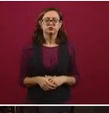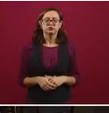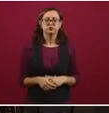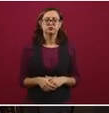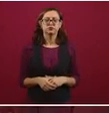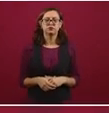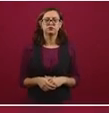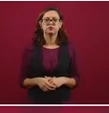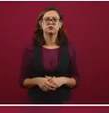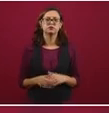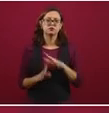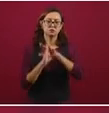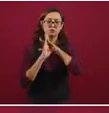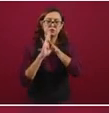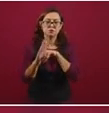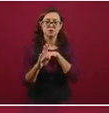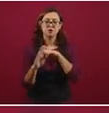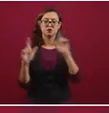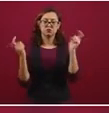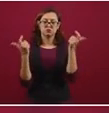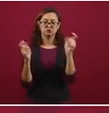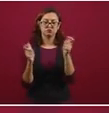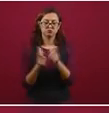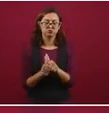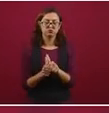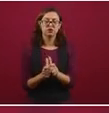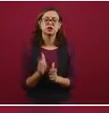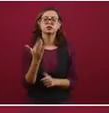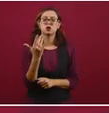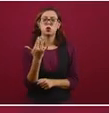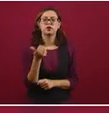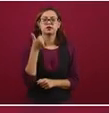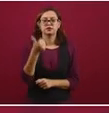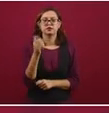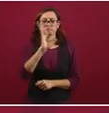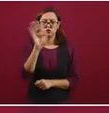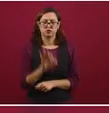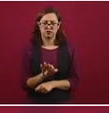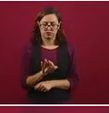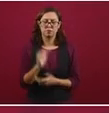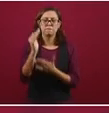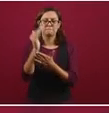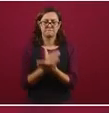del 56% en el flujo migratorio con la estrategia mexicana